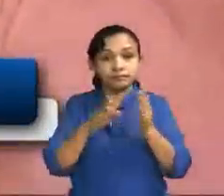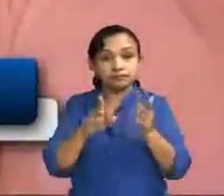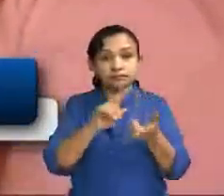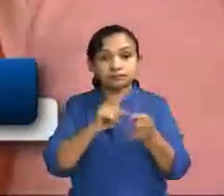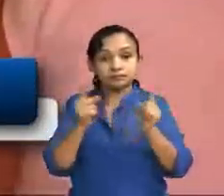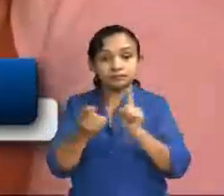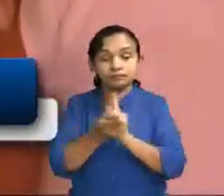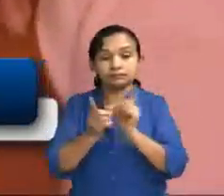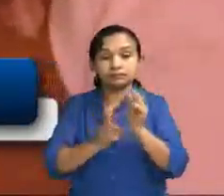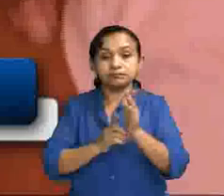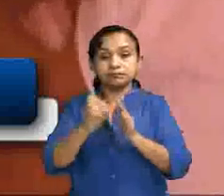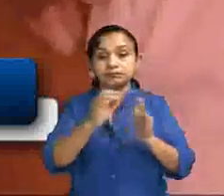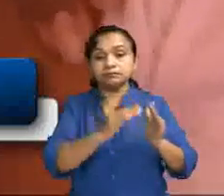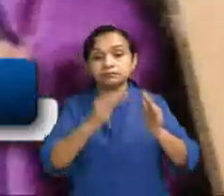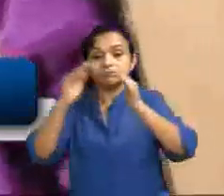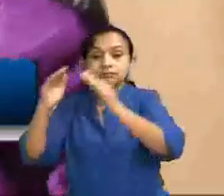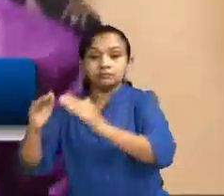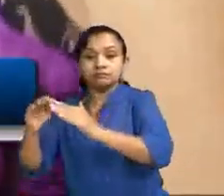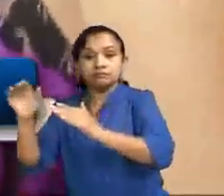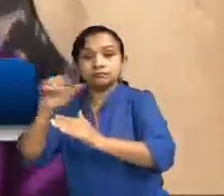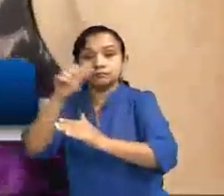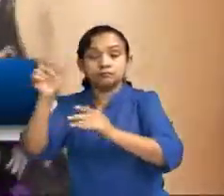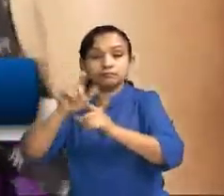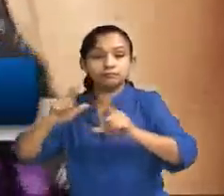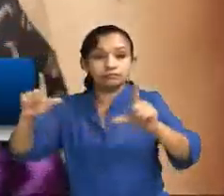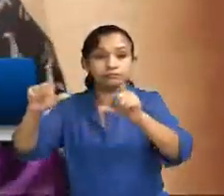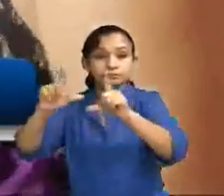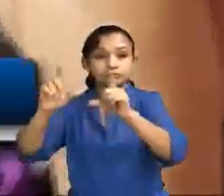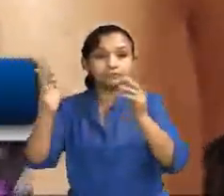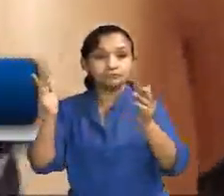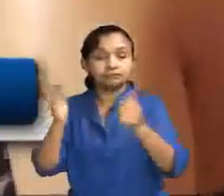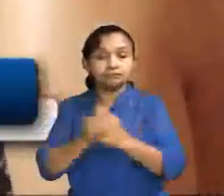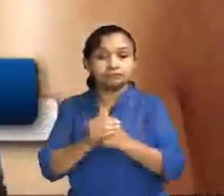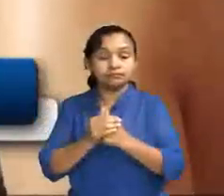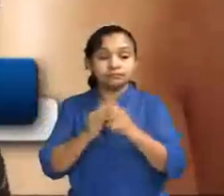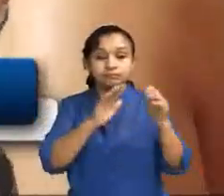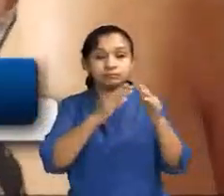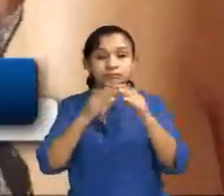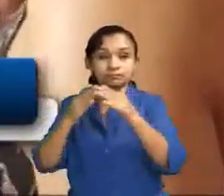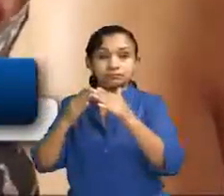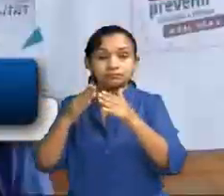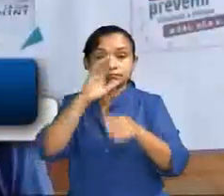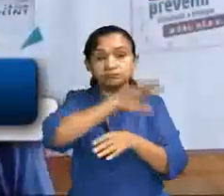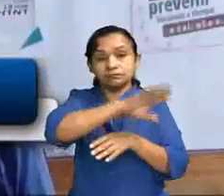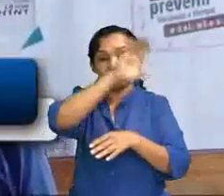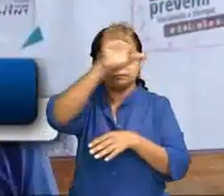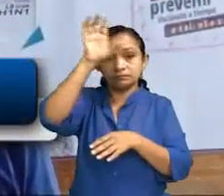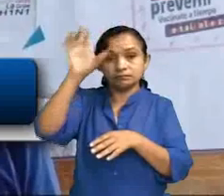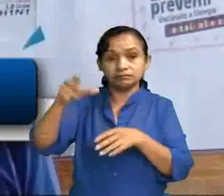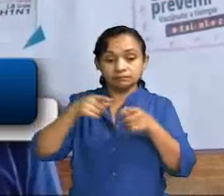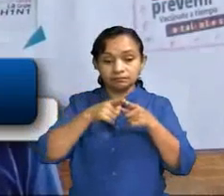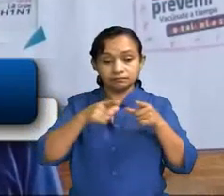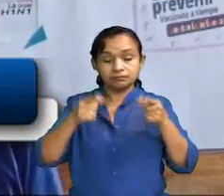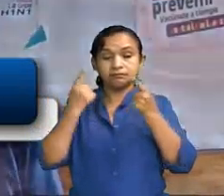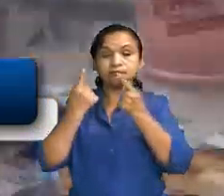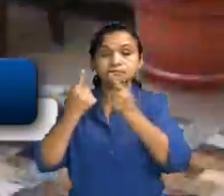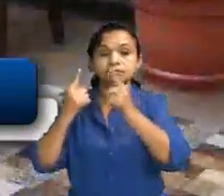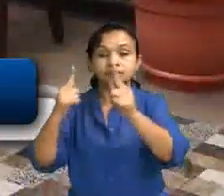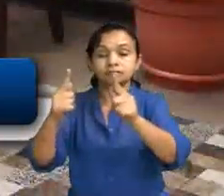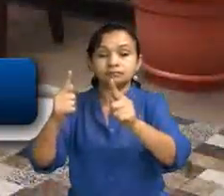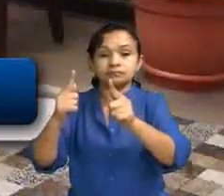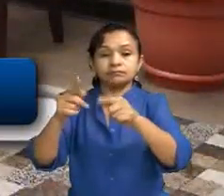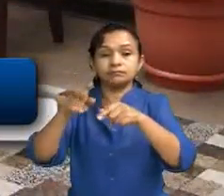cambien de domicilio, por ejemplo, quizás ya no se van de un barrio a otro, sino que se van... De Managua a Chinandega,